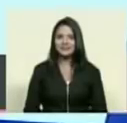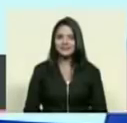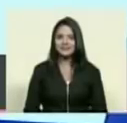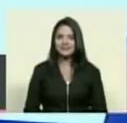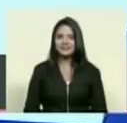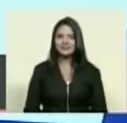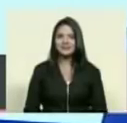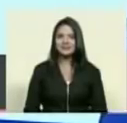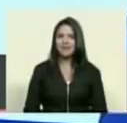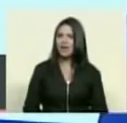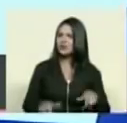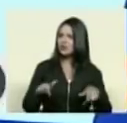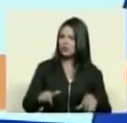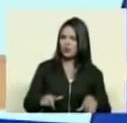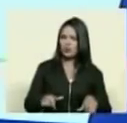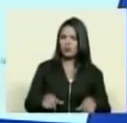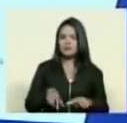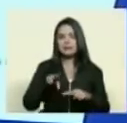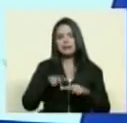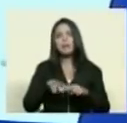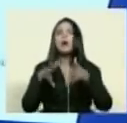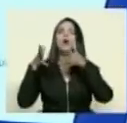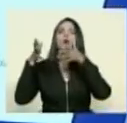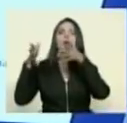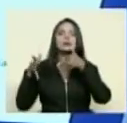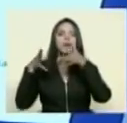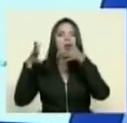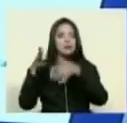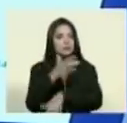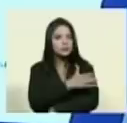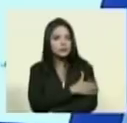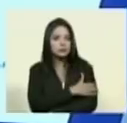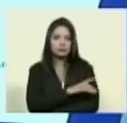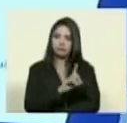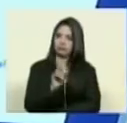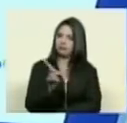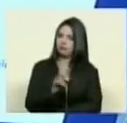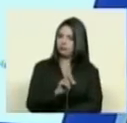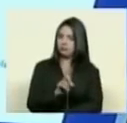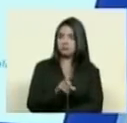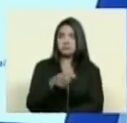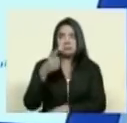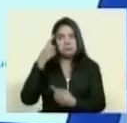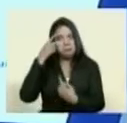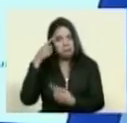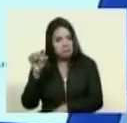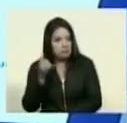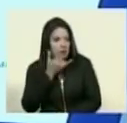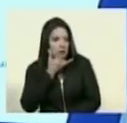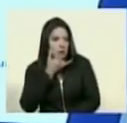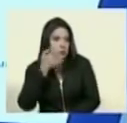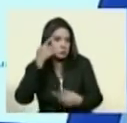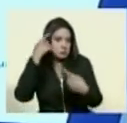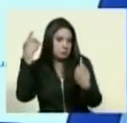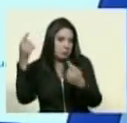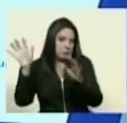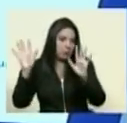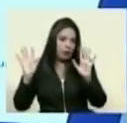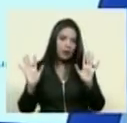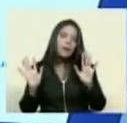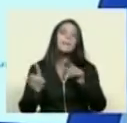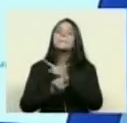Yo no estoy aquí para darle consejos a la oposición venezolana. Por mí síganse equivocando. pero en